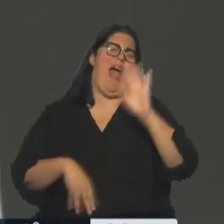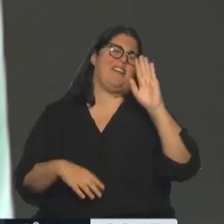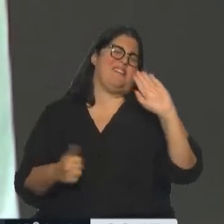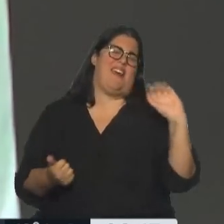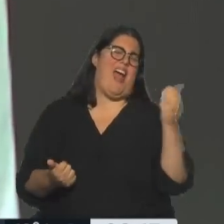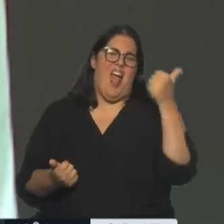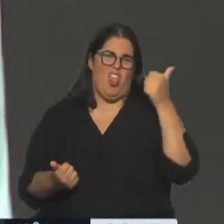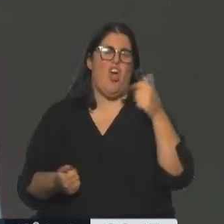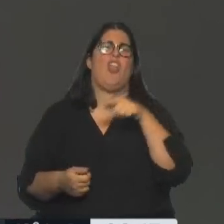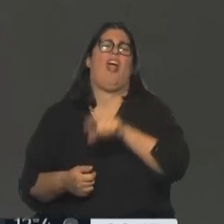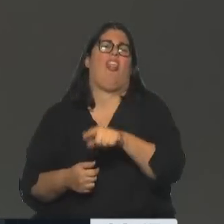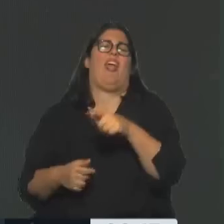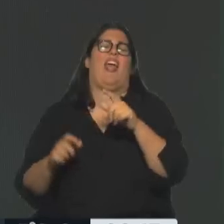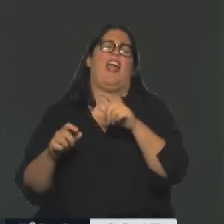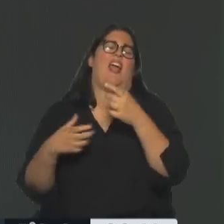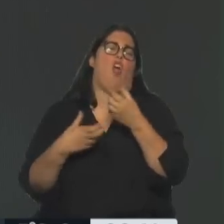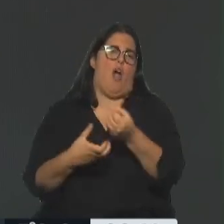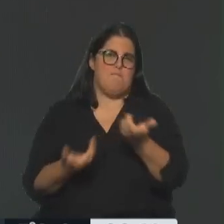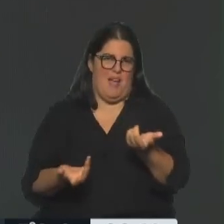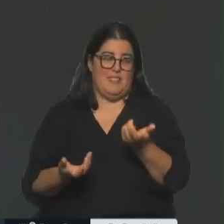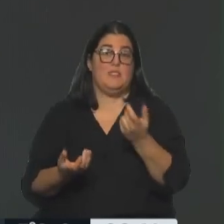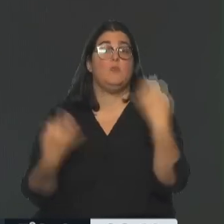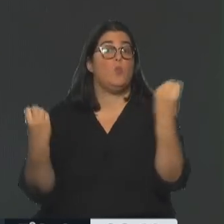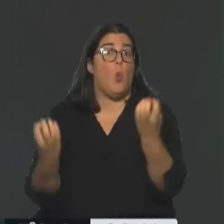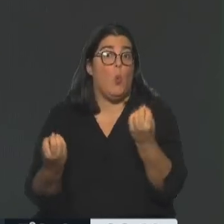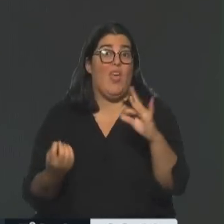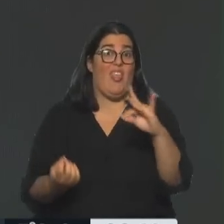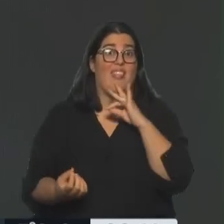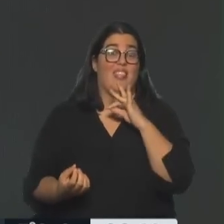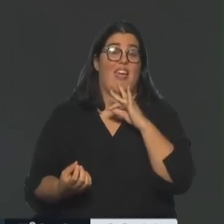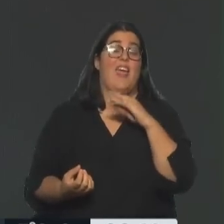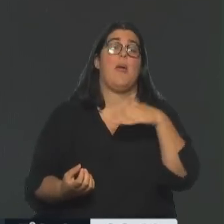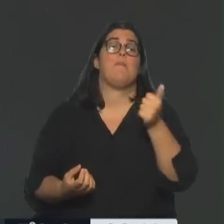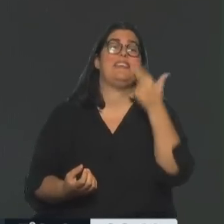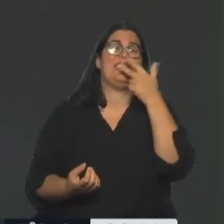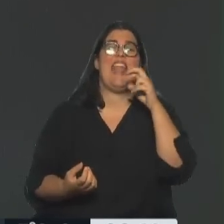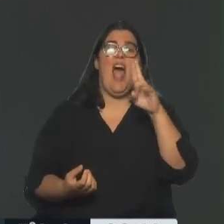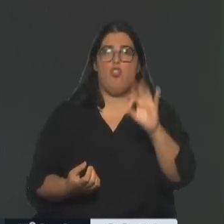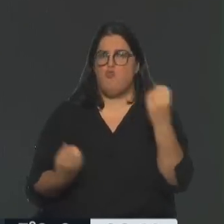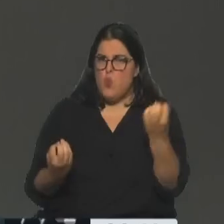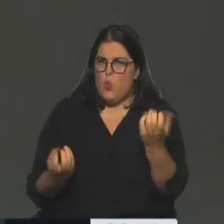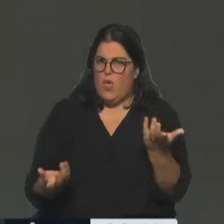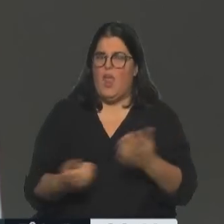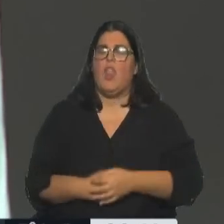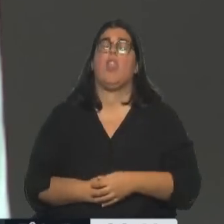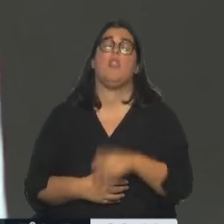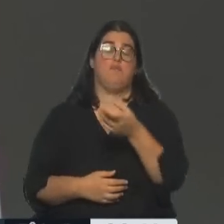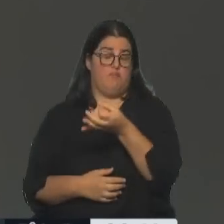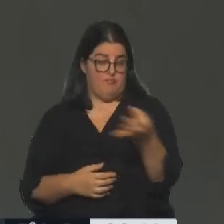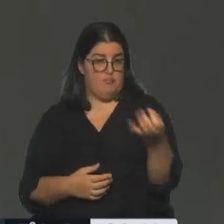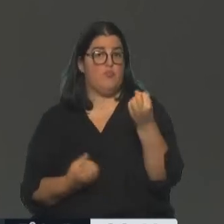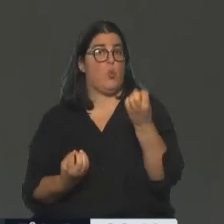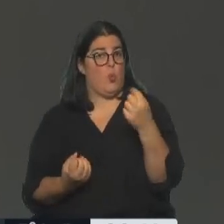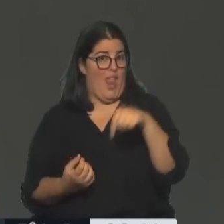a este tipo de títulos. Y bien Masche, bien Masche. Claro. Muy bien, bien Mascherano. Bien, y por eso, bueno, bien ahora, en cuanto a